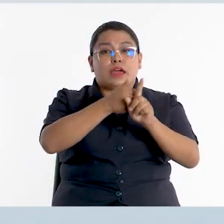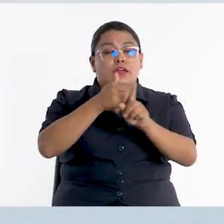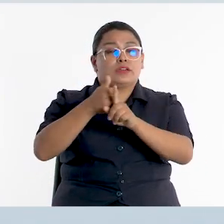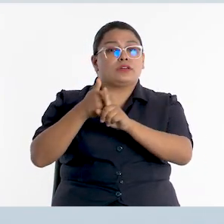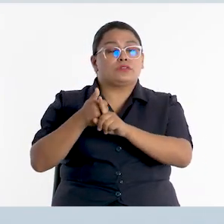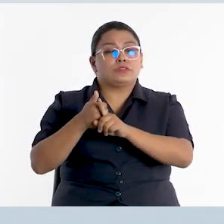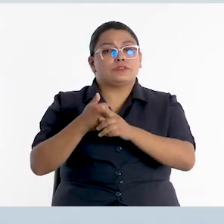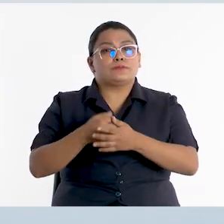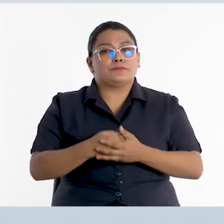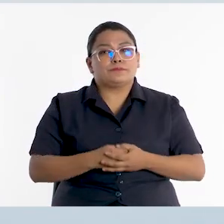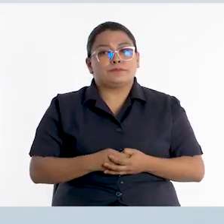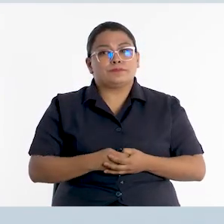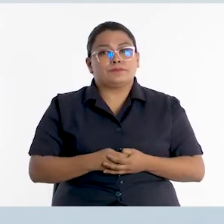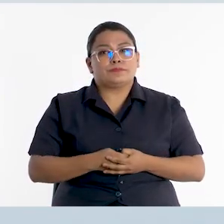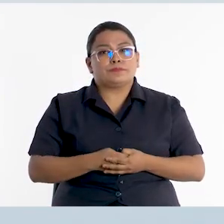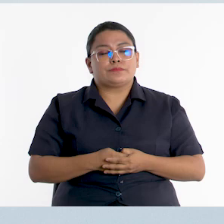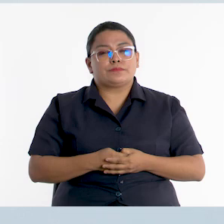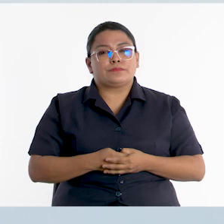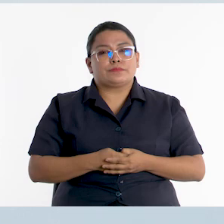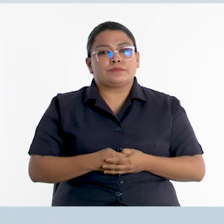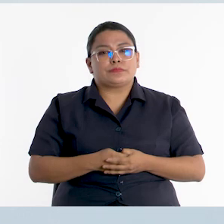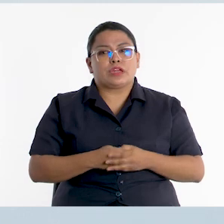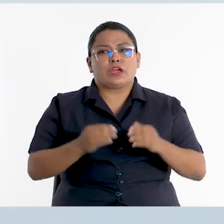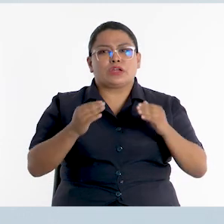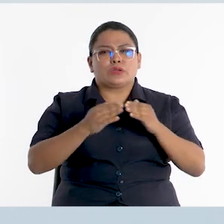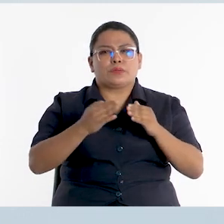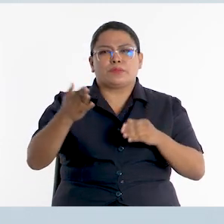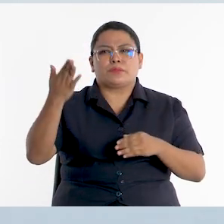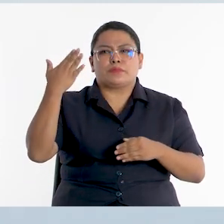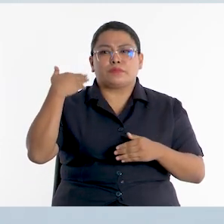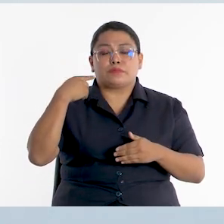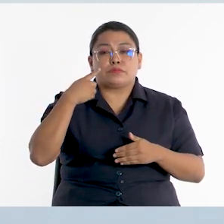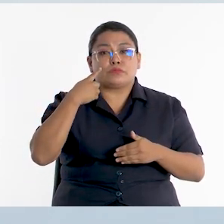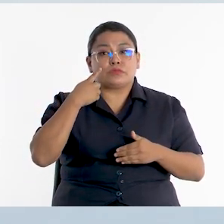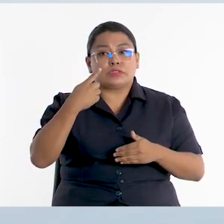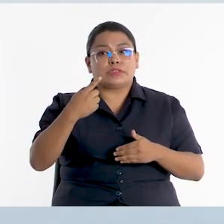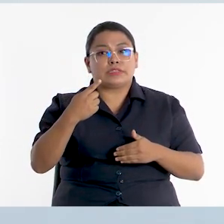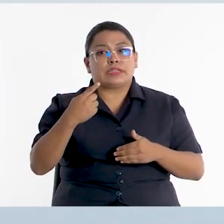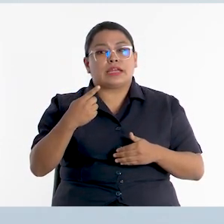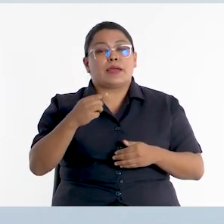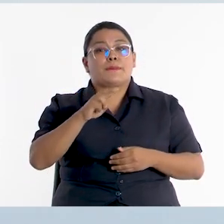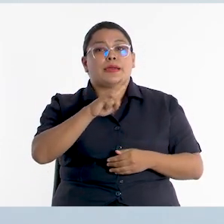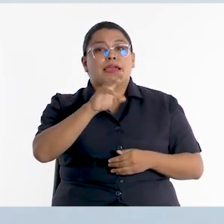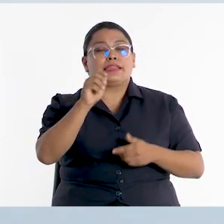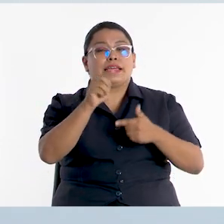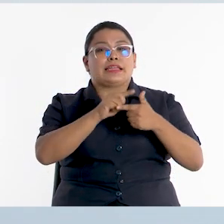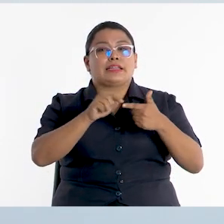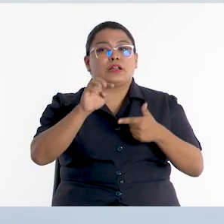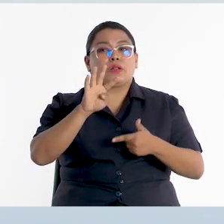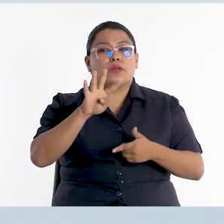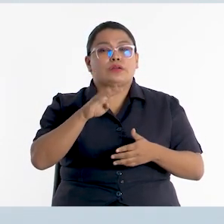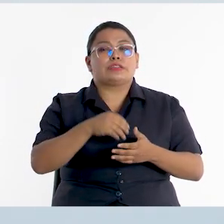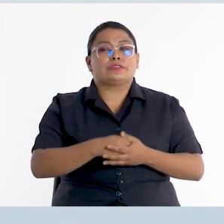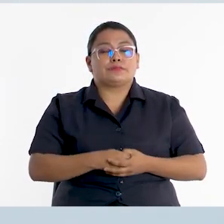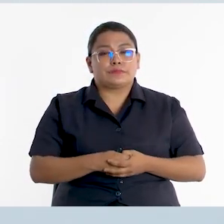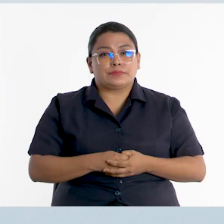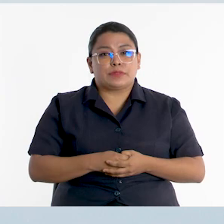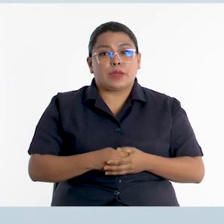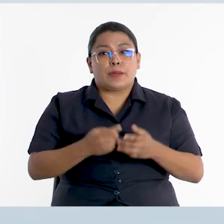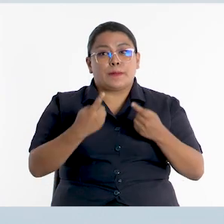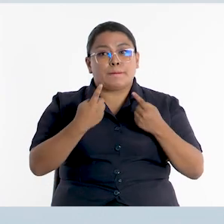le corresponden a cada persona? Al igual que antes, el PO de la operación es 20 entre